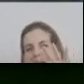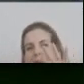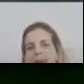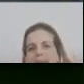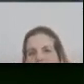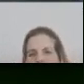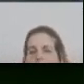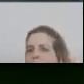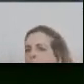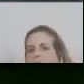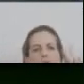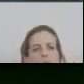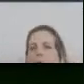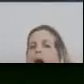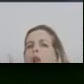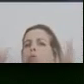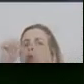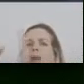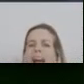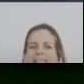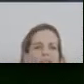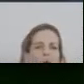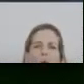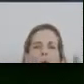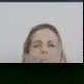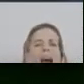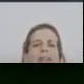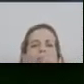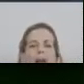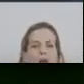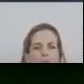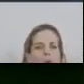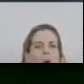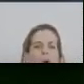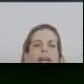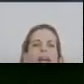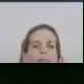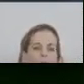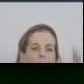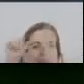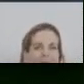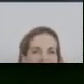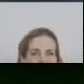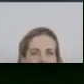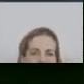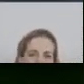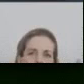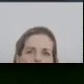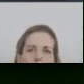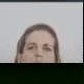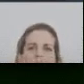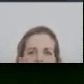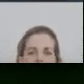países para algunos, queremos países para todos. Queremos que todos puedan crecer y todos pueden desarrollarse.